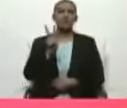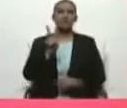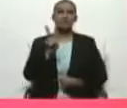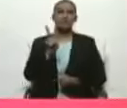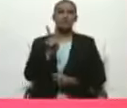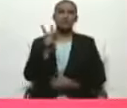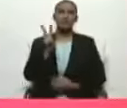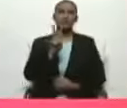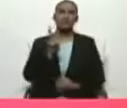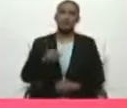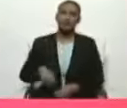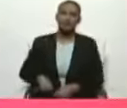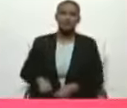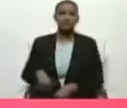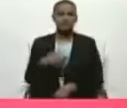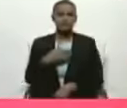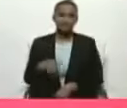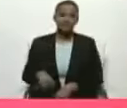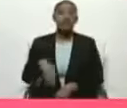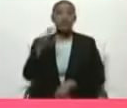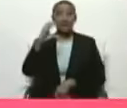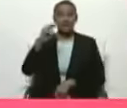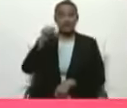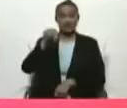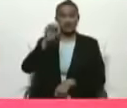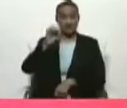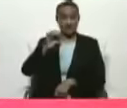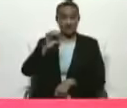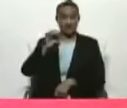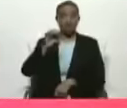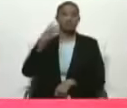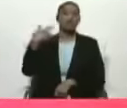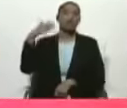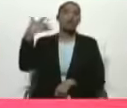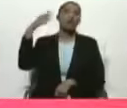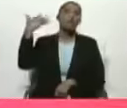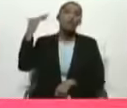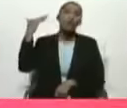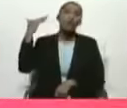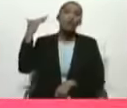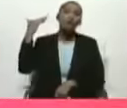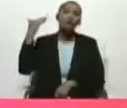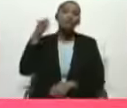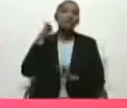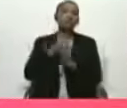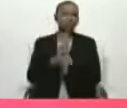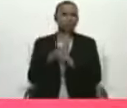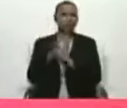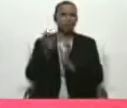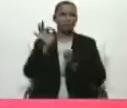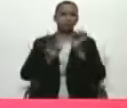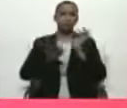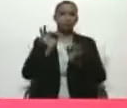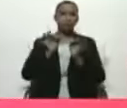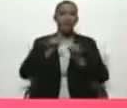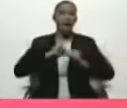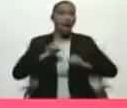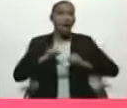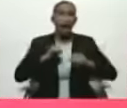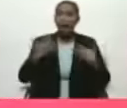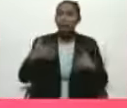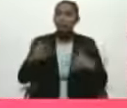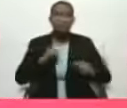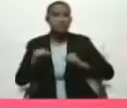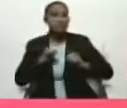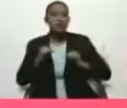Resultados, ¿oyó? Y el CNE de la época, ¿cómo se llamaba antes? Consejo Supremo Electoral tuvo que salir corriendo a